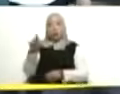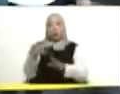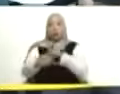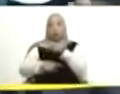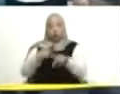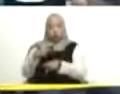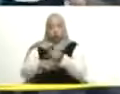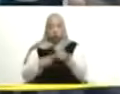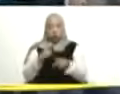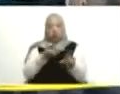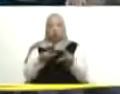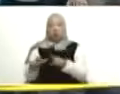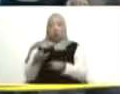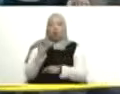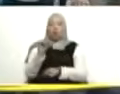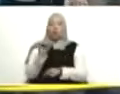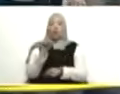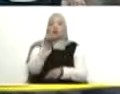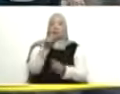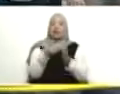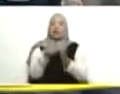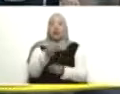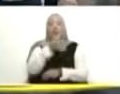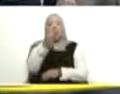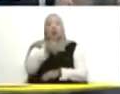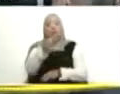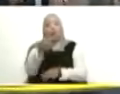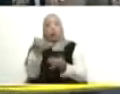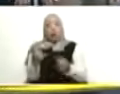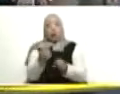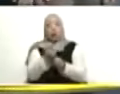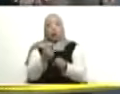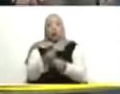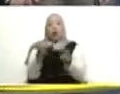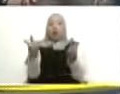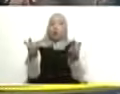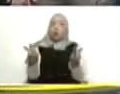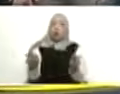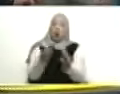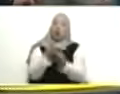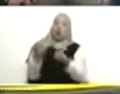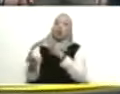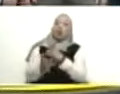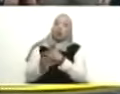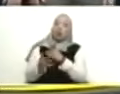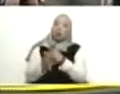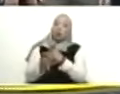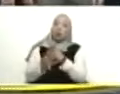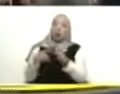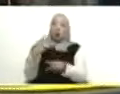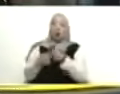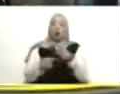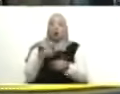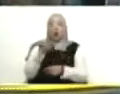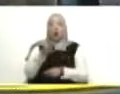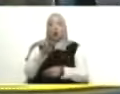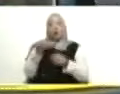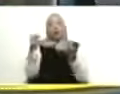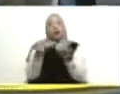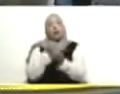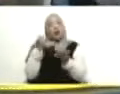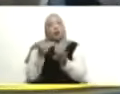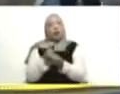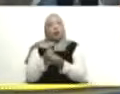producción. Ya estamos en el punto casi 100 de producción. Modernizada, tecnologizada, con moral de los